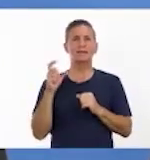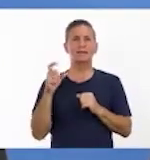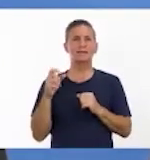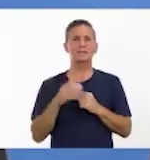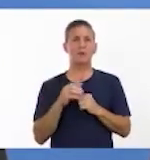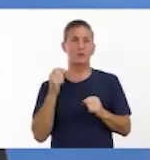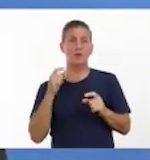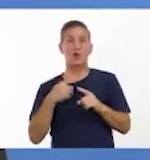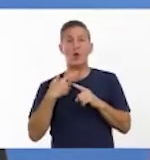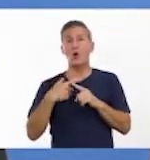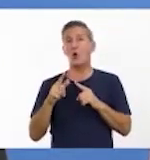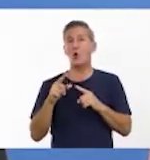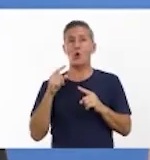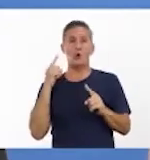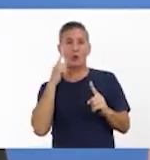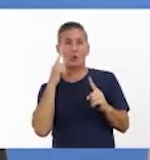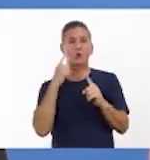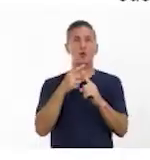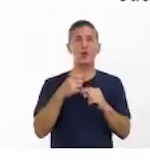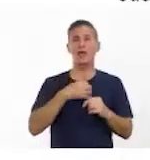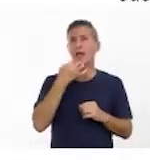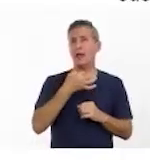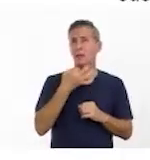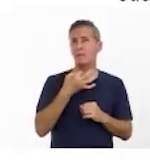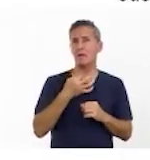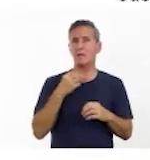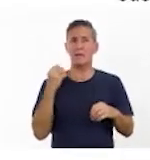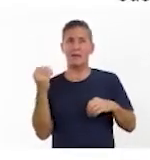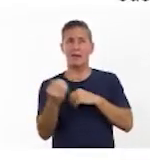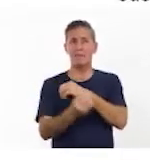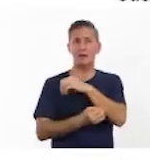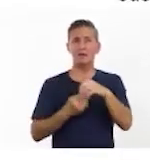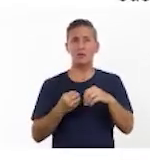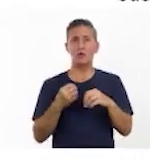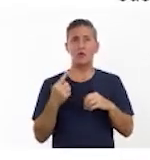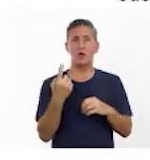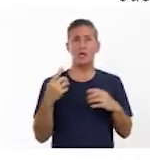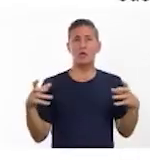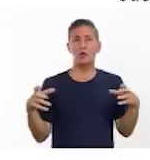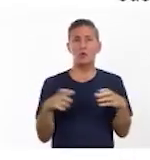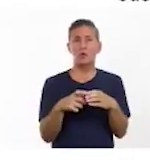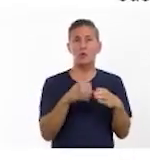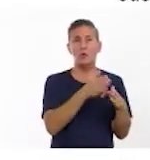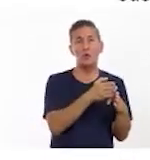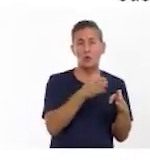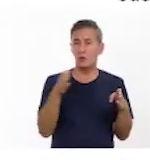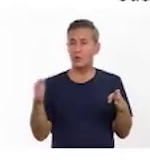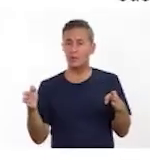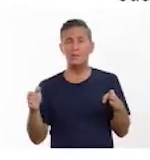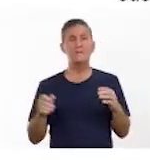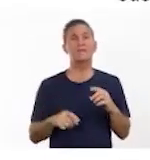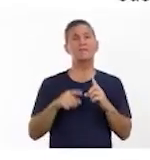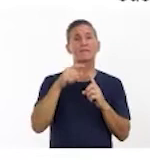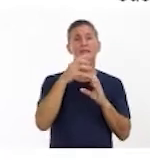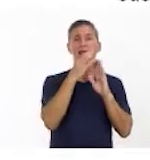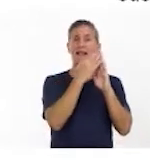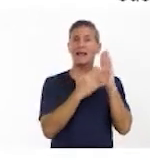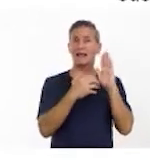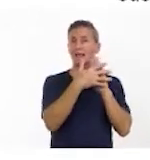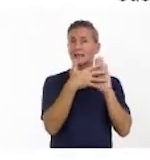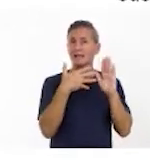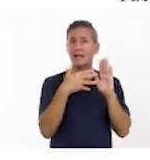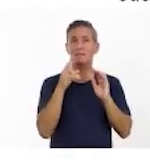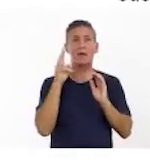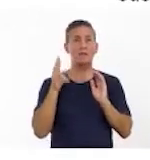Pasemos al siguiente objetivo. Explicar la variación en un grupo y en un período de la tabla